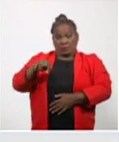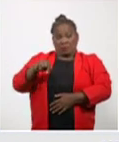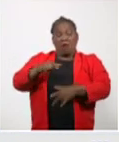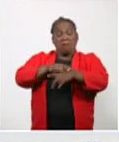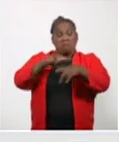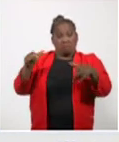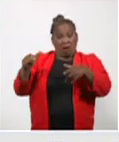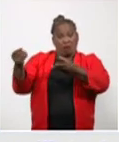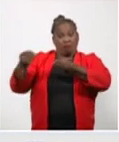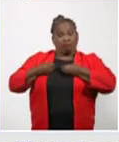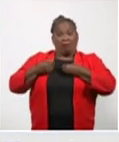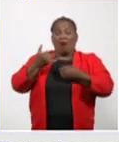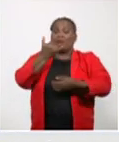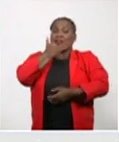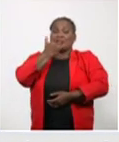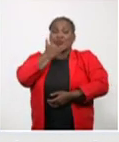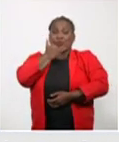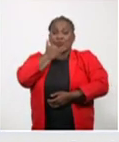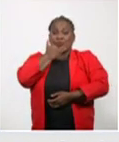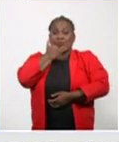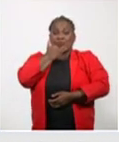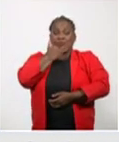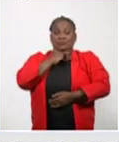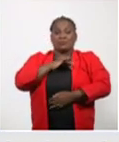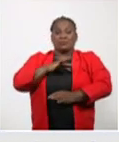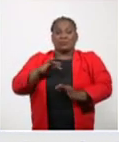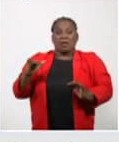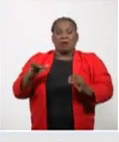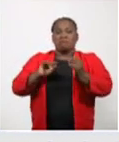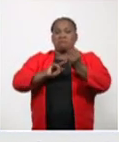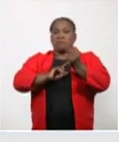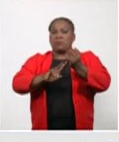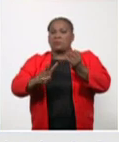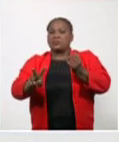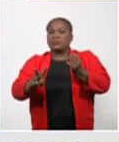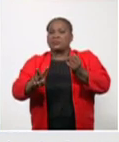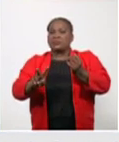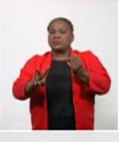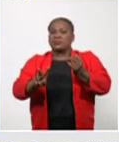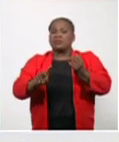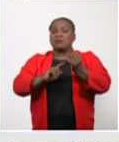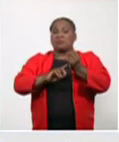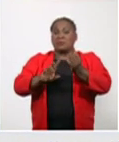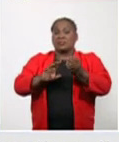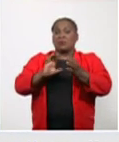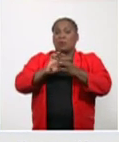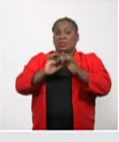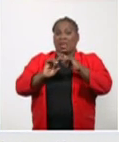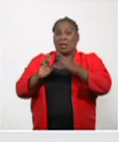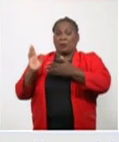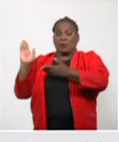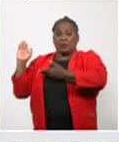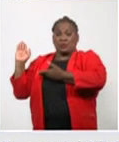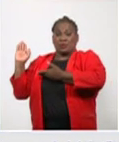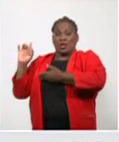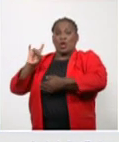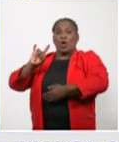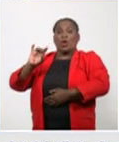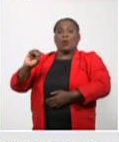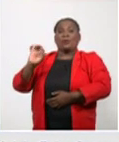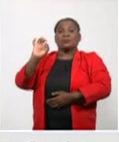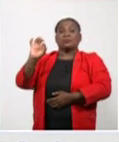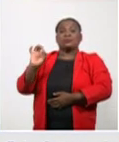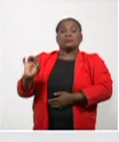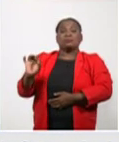aportes. Ya por provincia, la provincia de Guantánamo, con el 90% de los